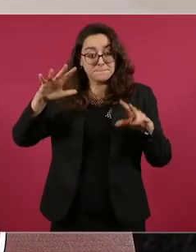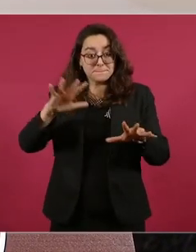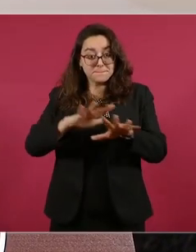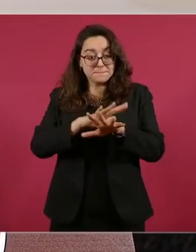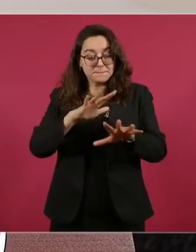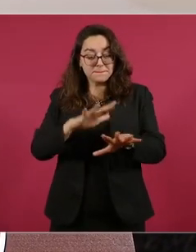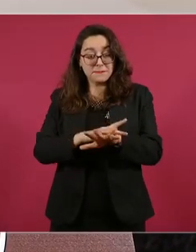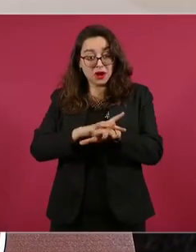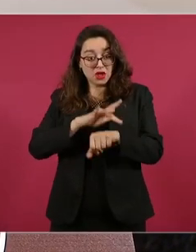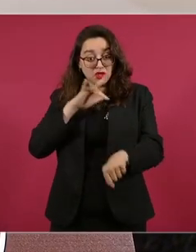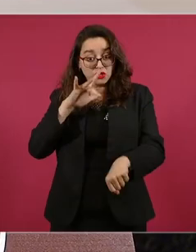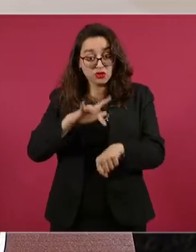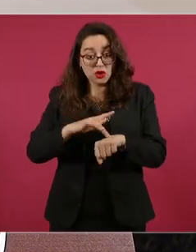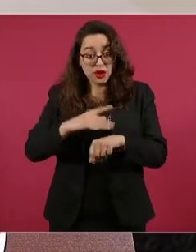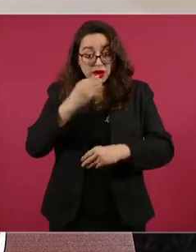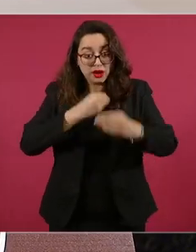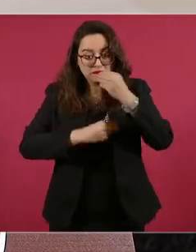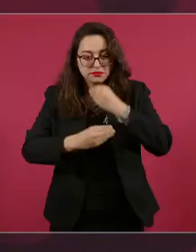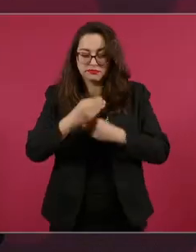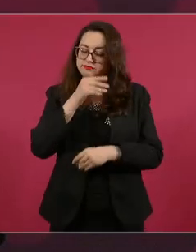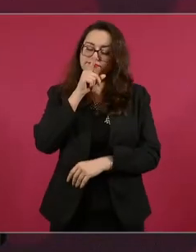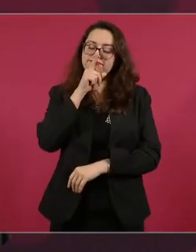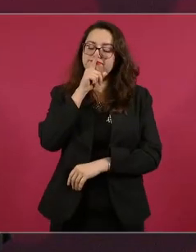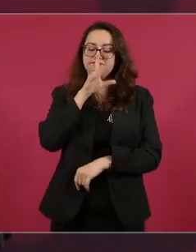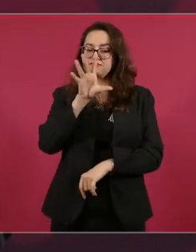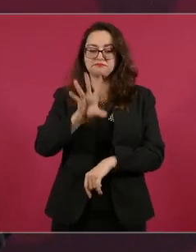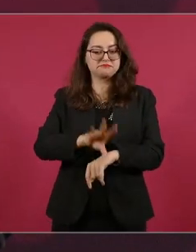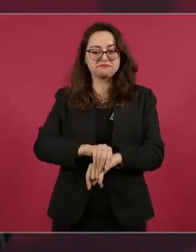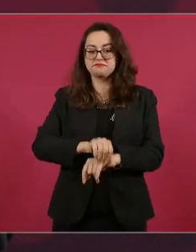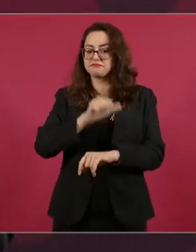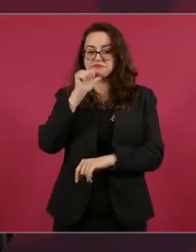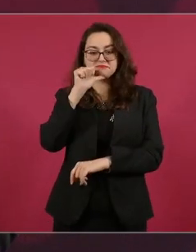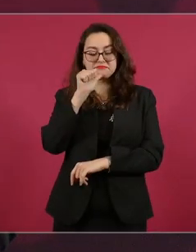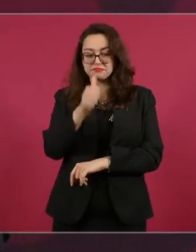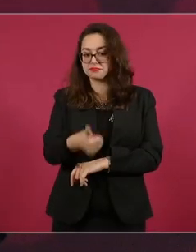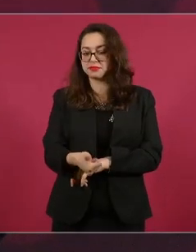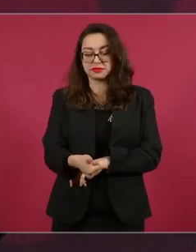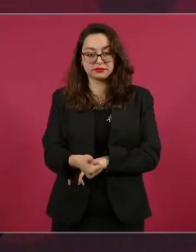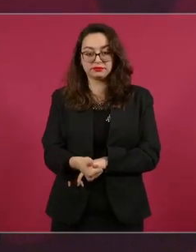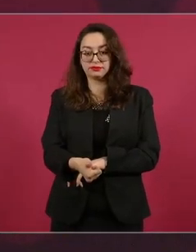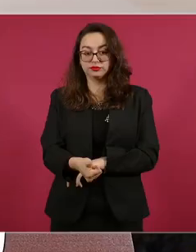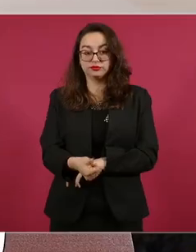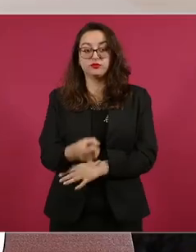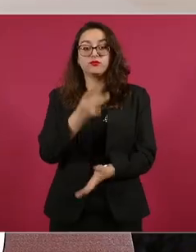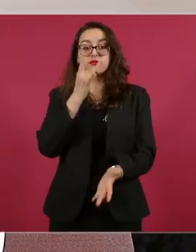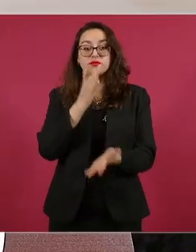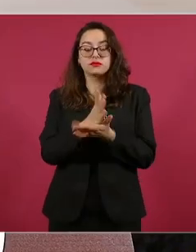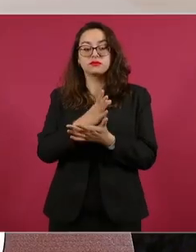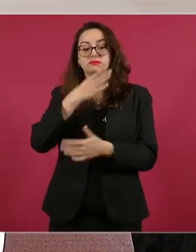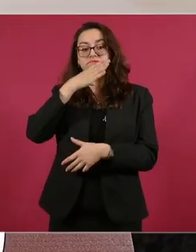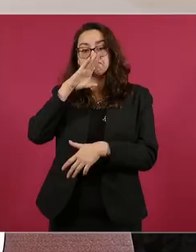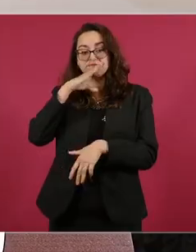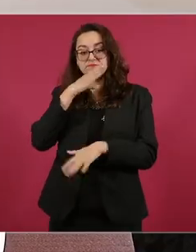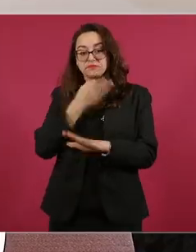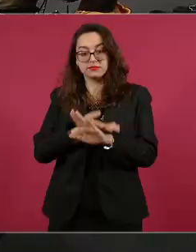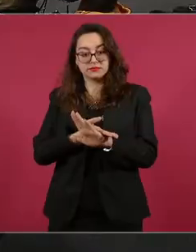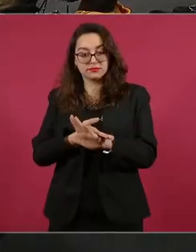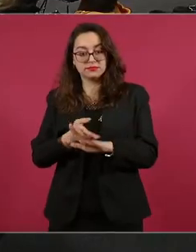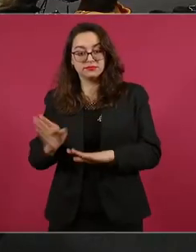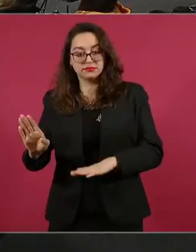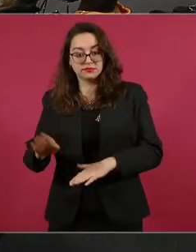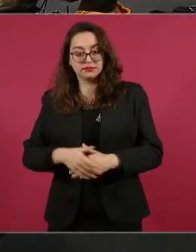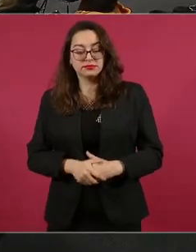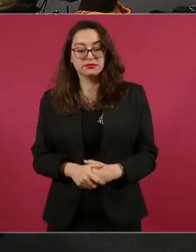humano, doméstico, el maíz transgénico, solo blanco. Sí, pero